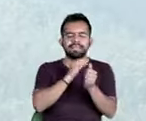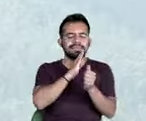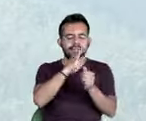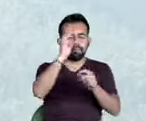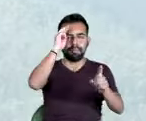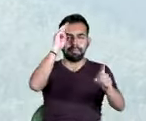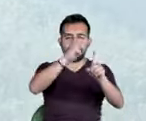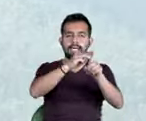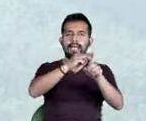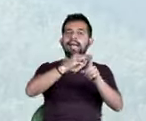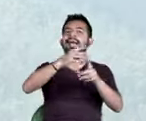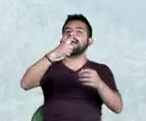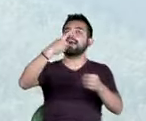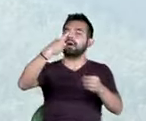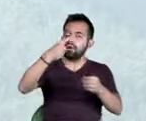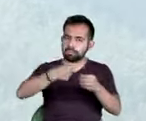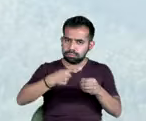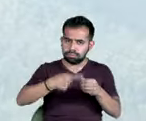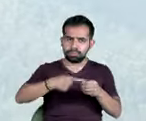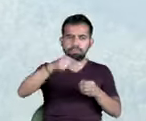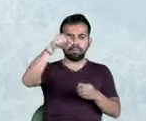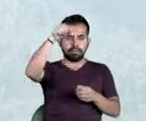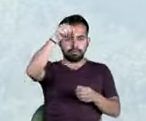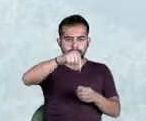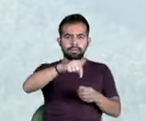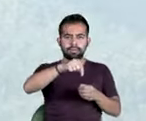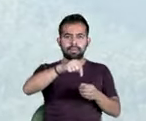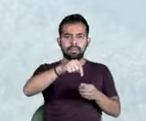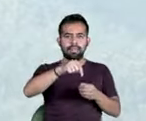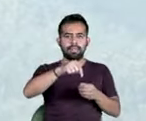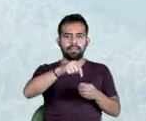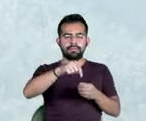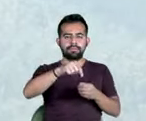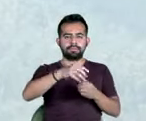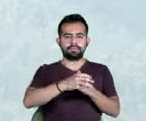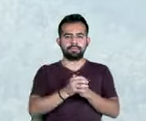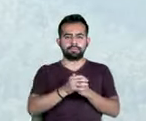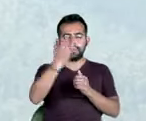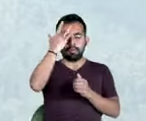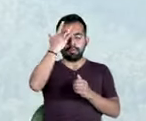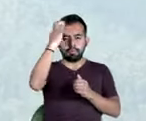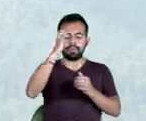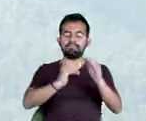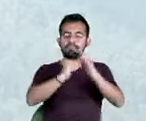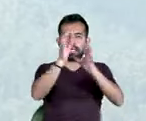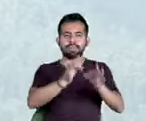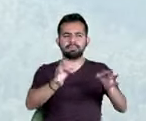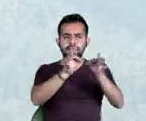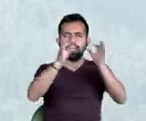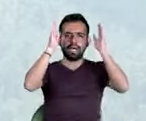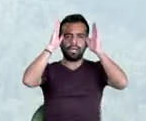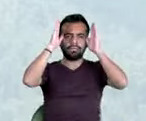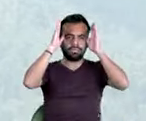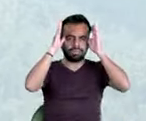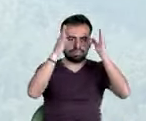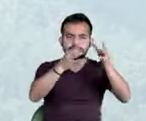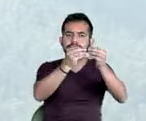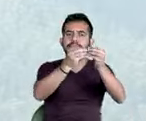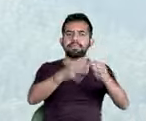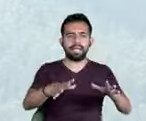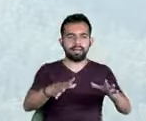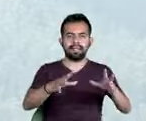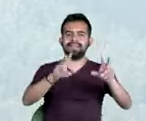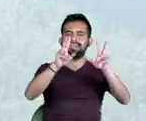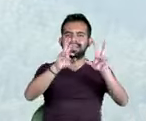El Distrito Metropolitano de Quito, de la capital de la República, porque hay que darle también el peso debido a algo que se perdió, el sentido